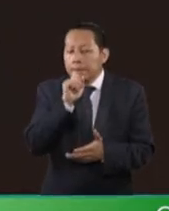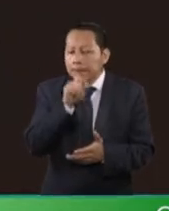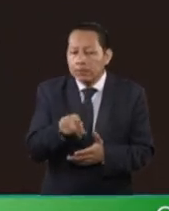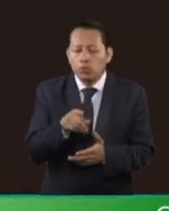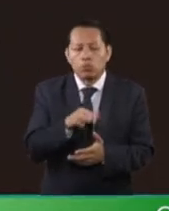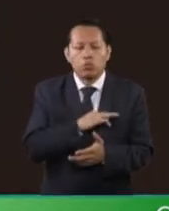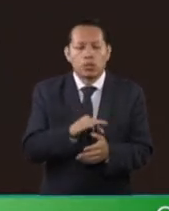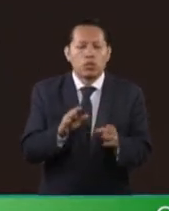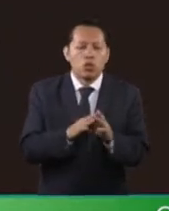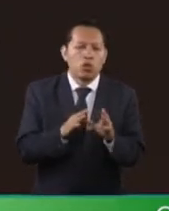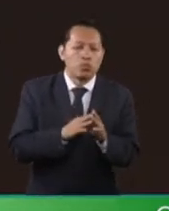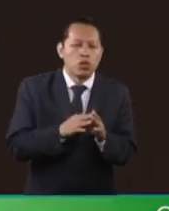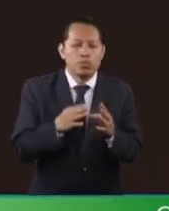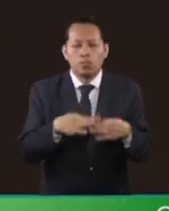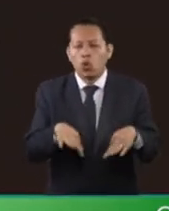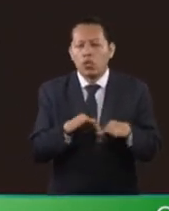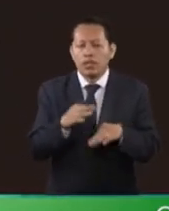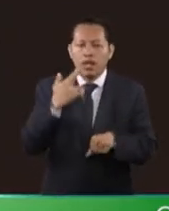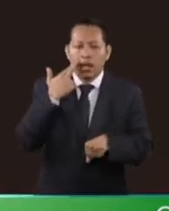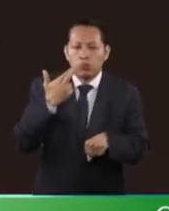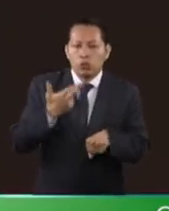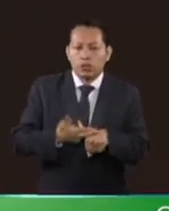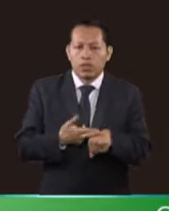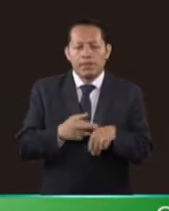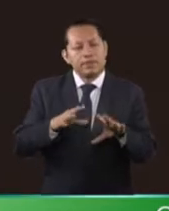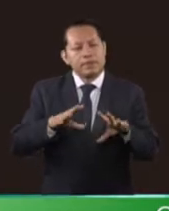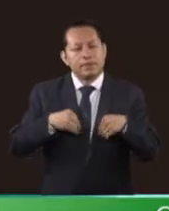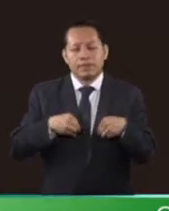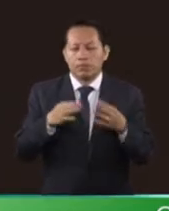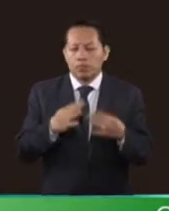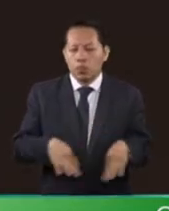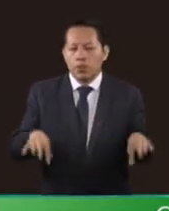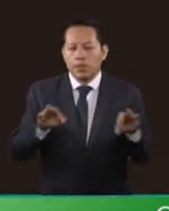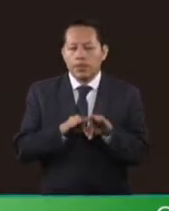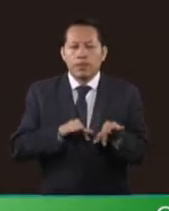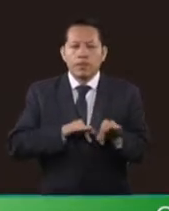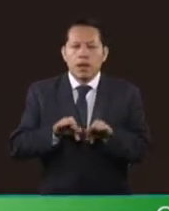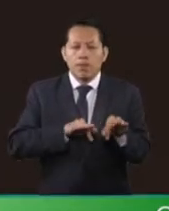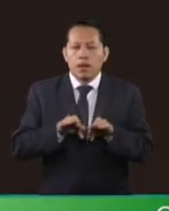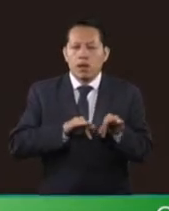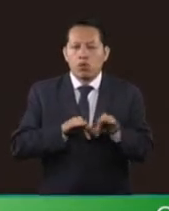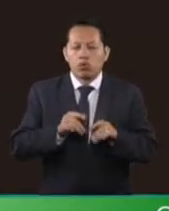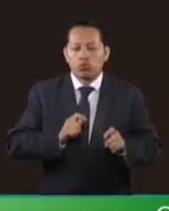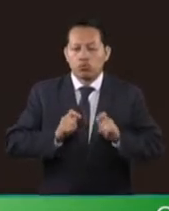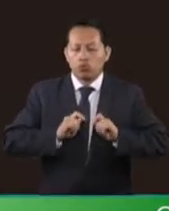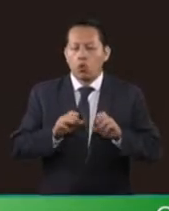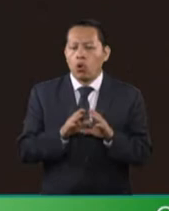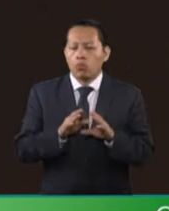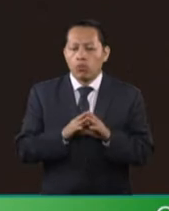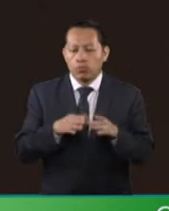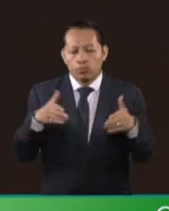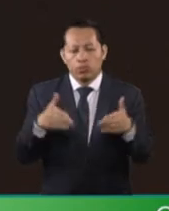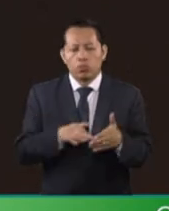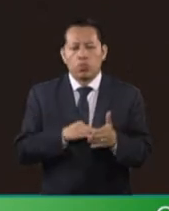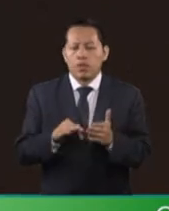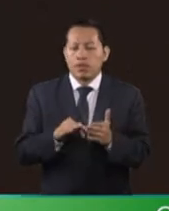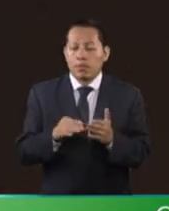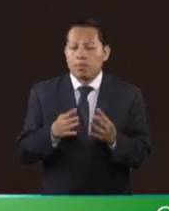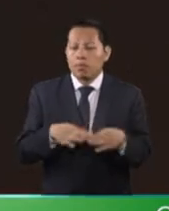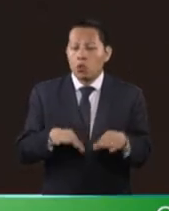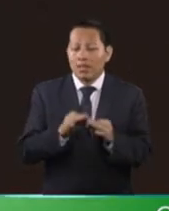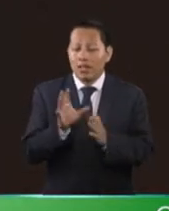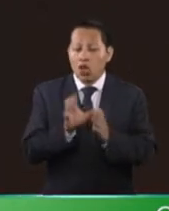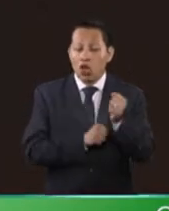que asumamos con responsabilidad la tarea que nos ha sido encomendada como integrantes del poder reformador